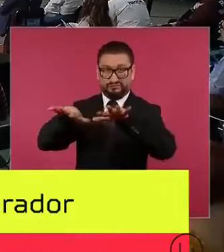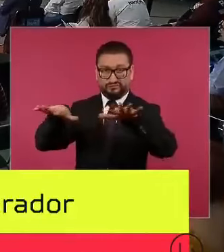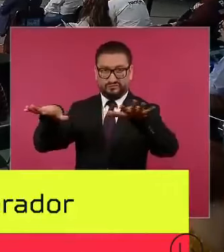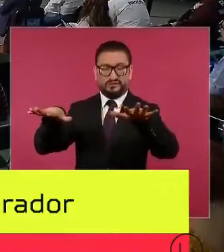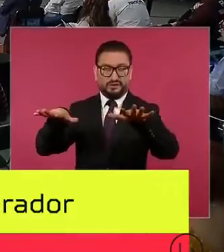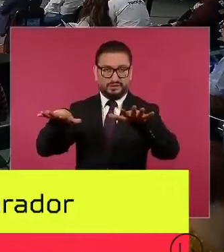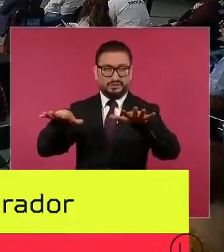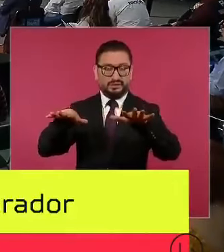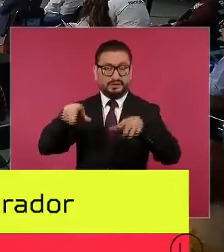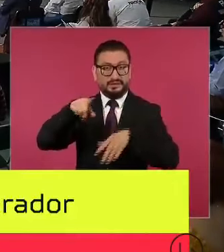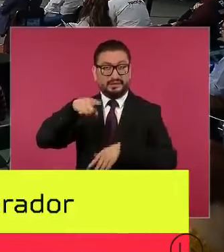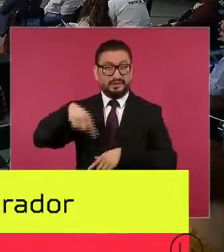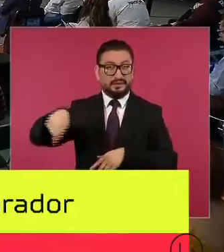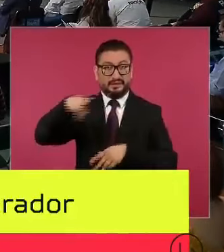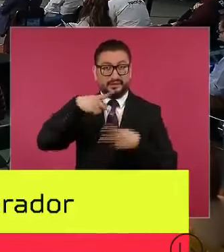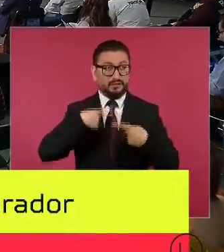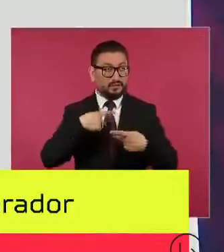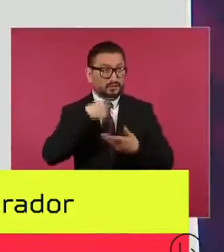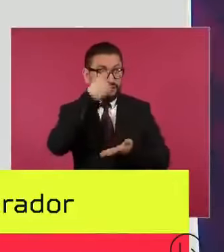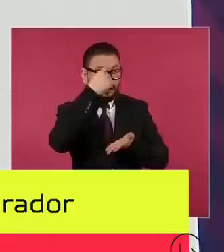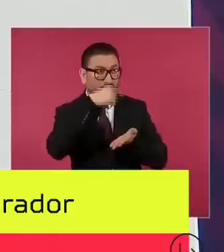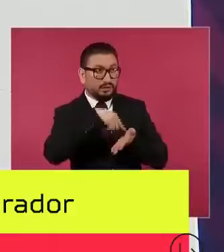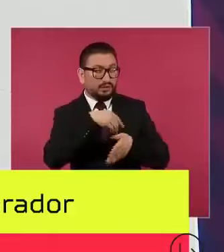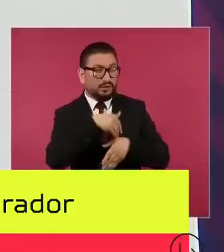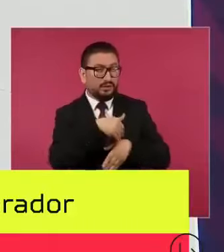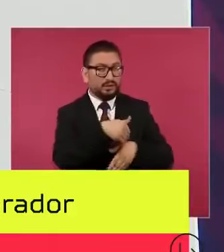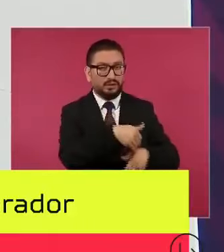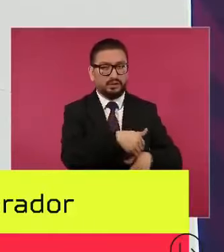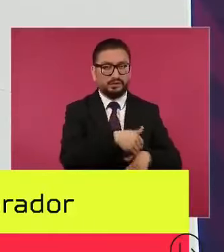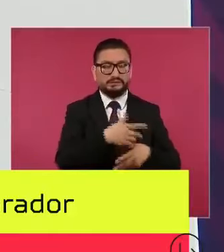a creer en esas cosas.